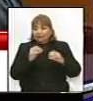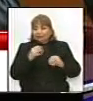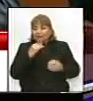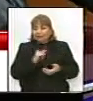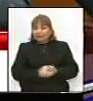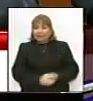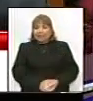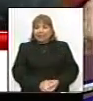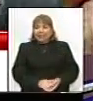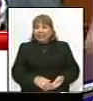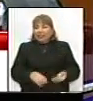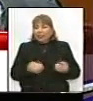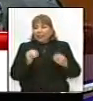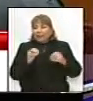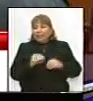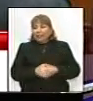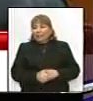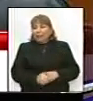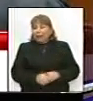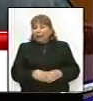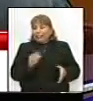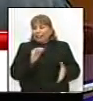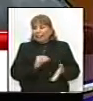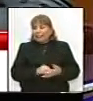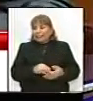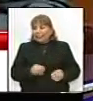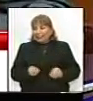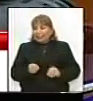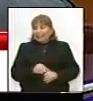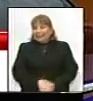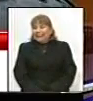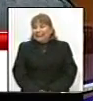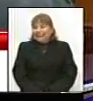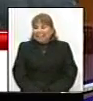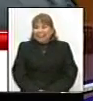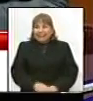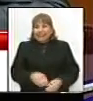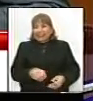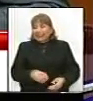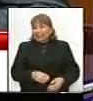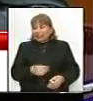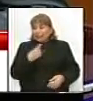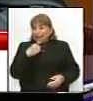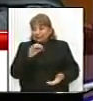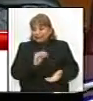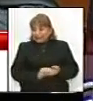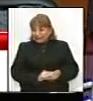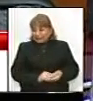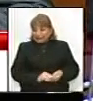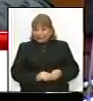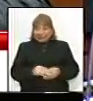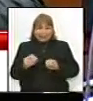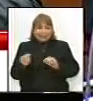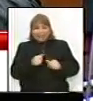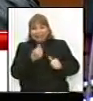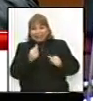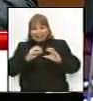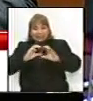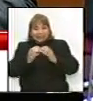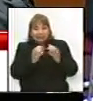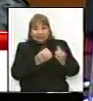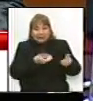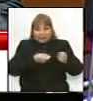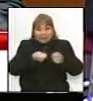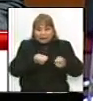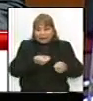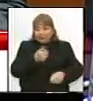una función sea exclusiva en términos, por ejemplo, de la iniciativa legislativa de una de las cámaras, significa que la otra cámara está